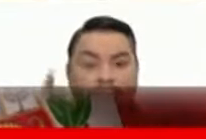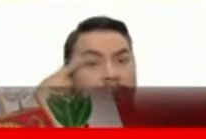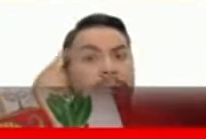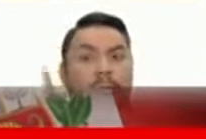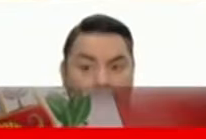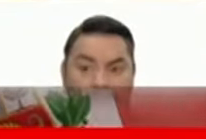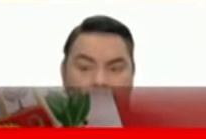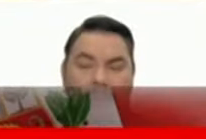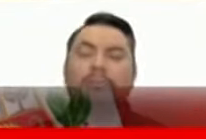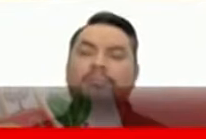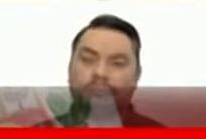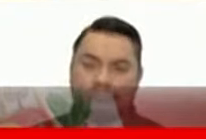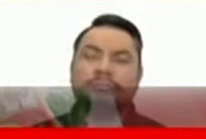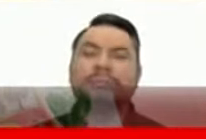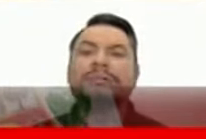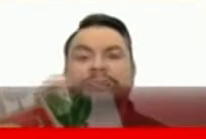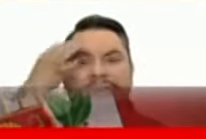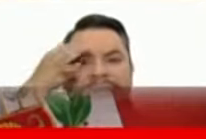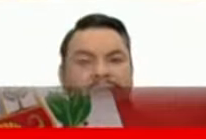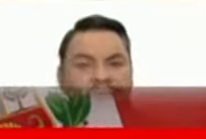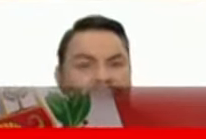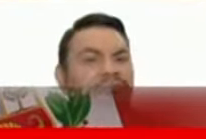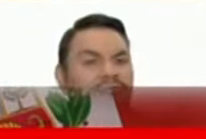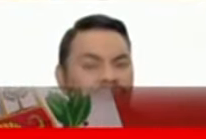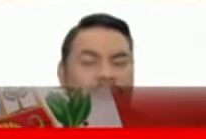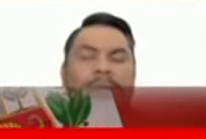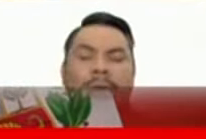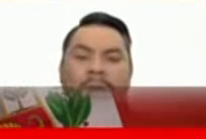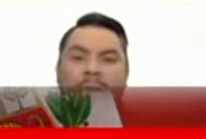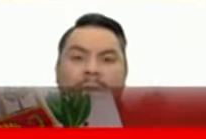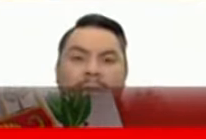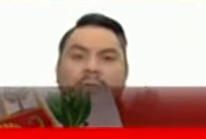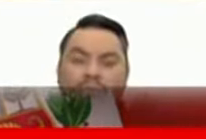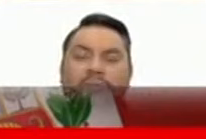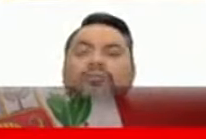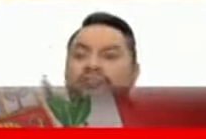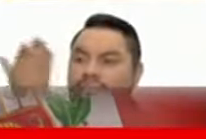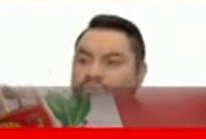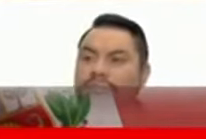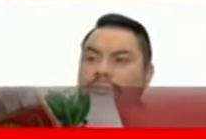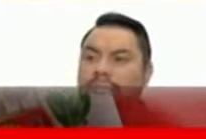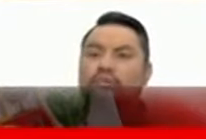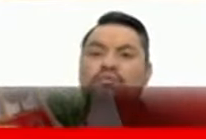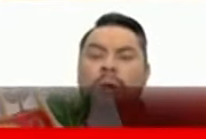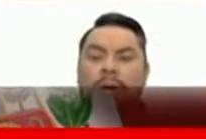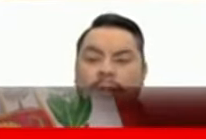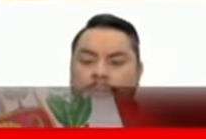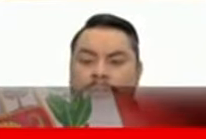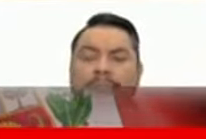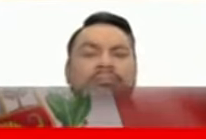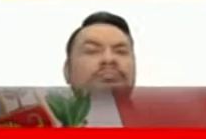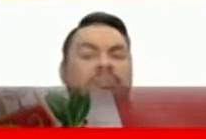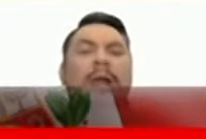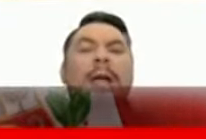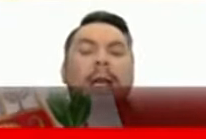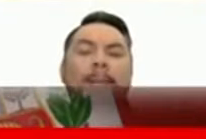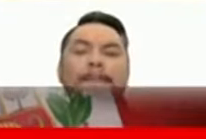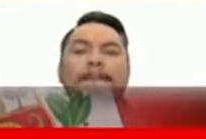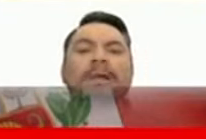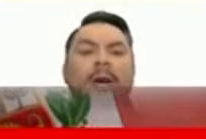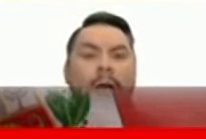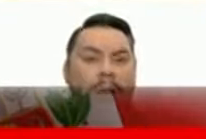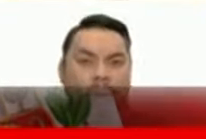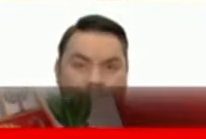acordado, se resuelve. Artículo 1. Nombrar ministro de Estado en el Despacho de Vivienda, Construcción